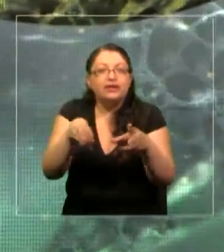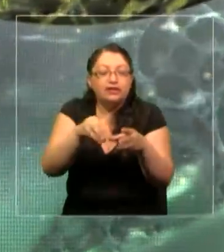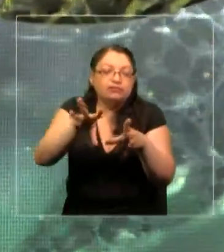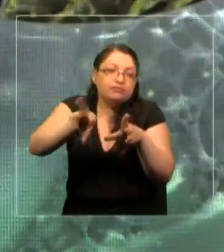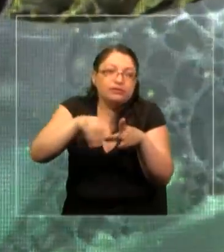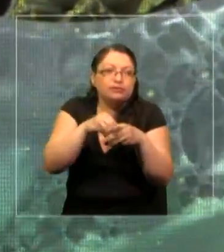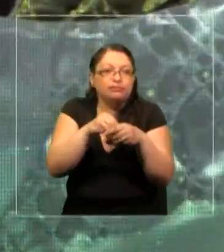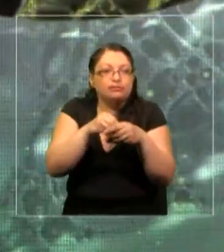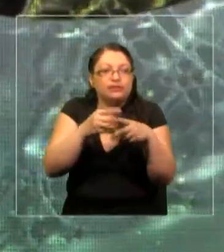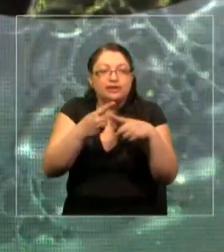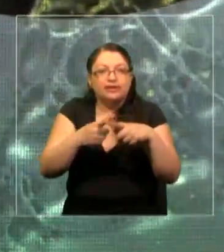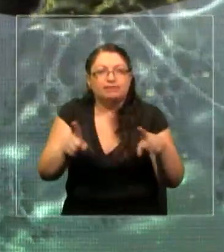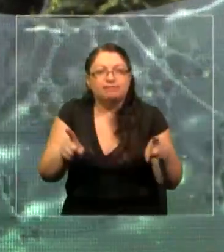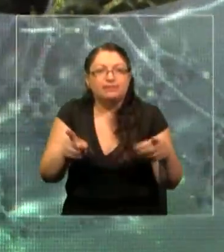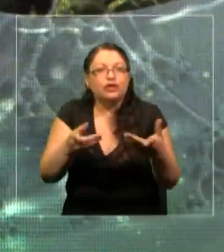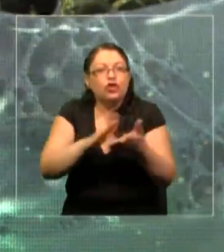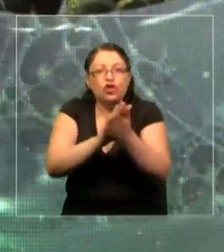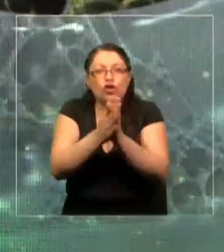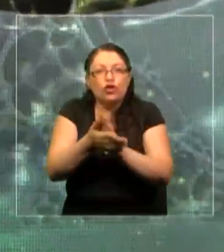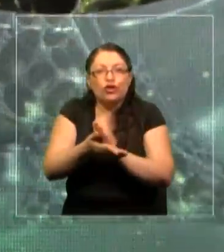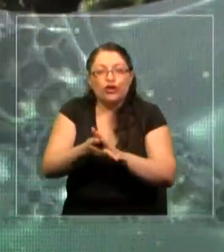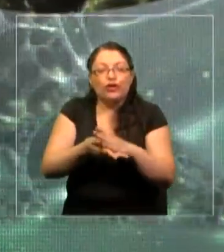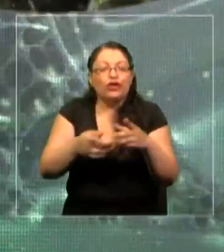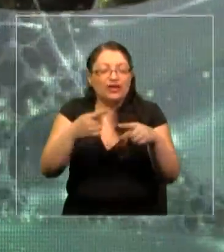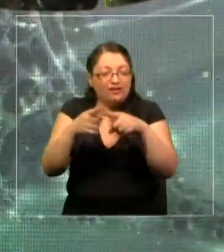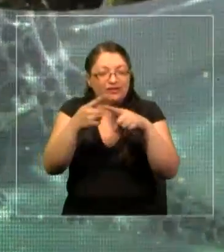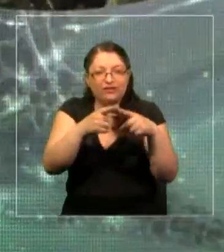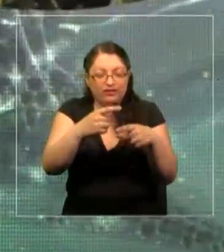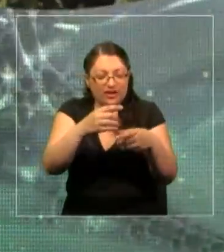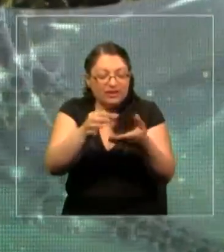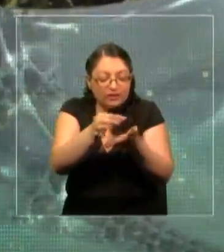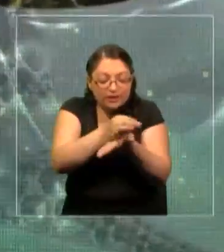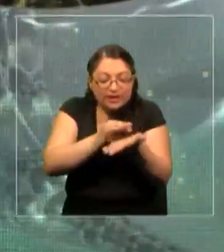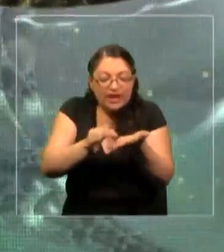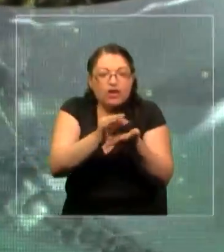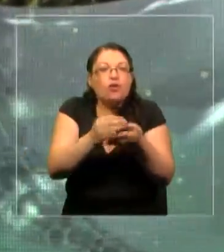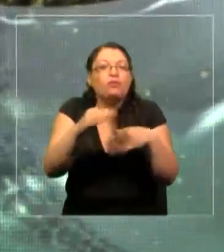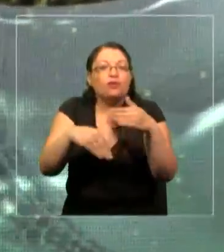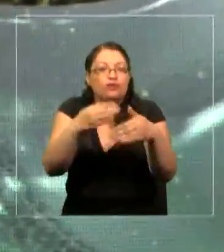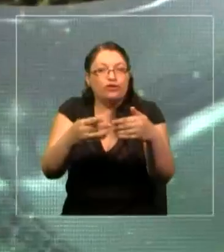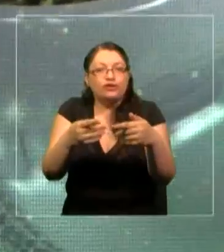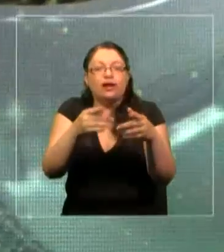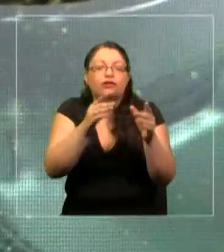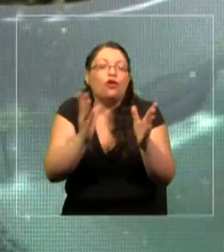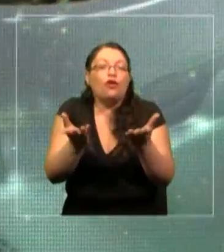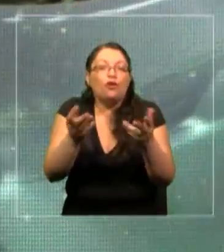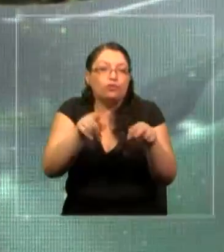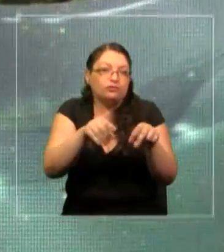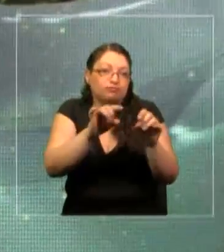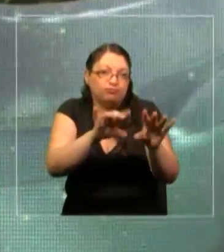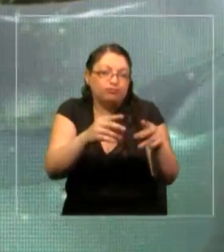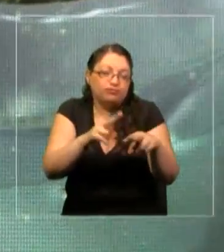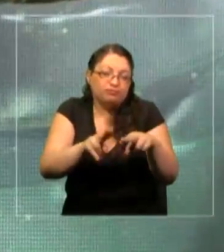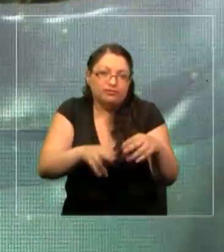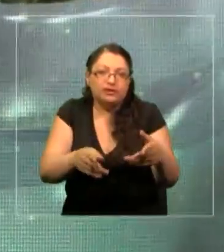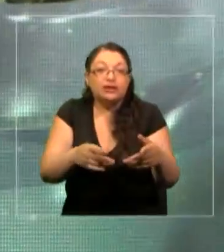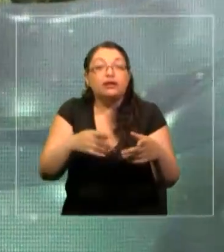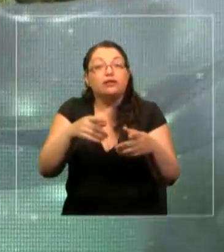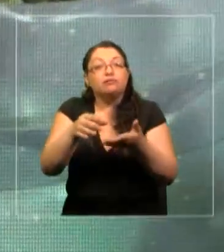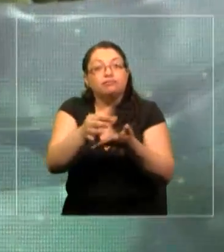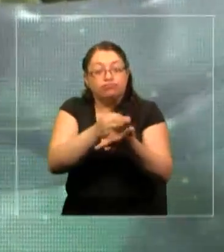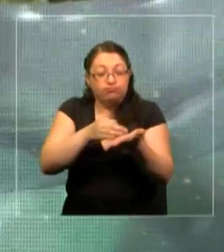distinta en todos los distintos tejidos para que funcionen de la manera que lo hacen. Y de hecho, los tejidos